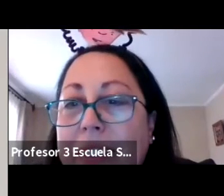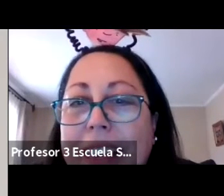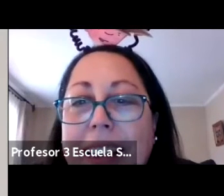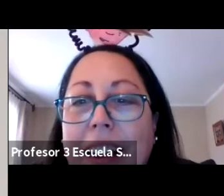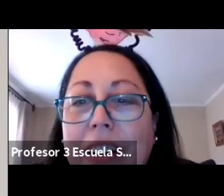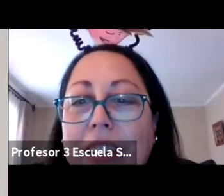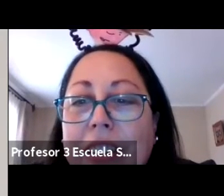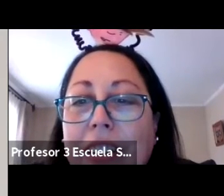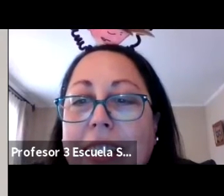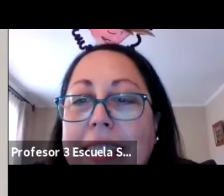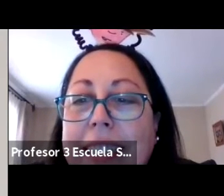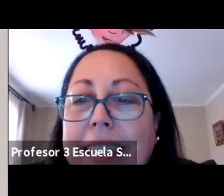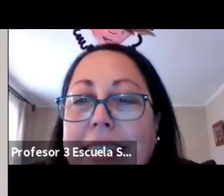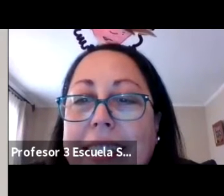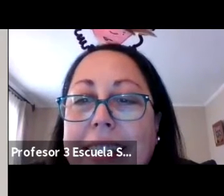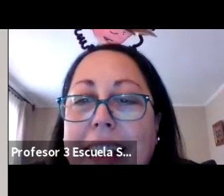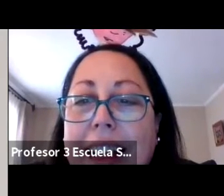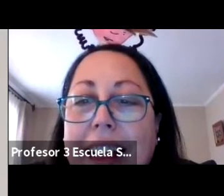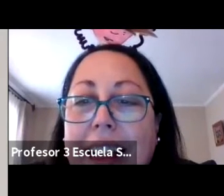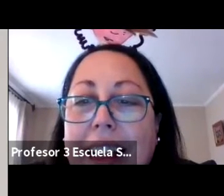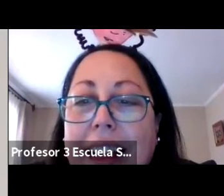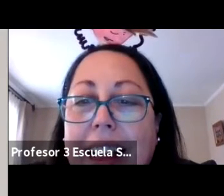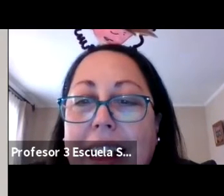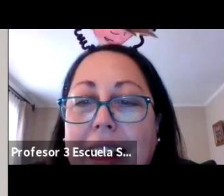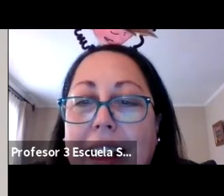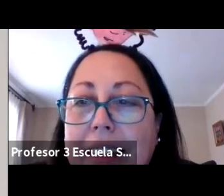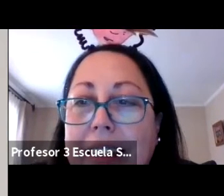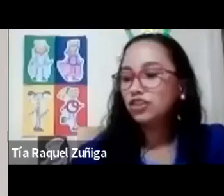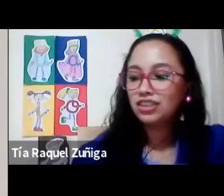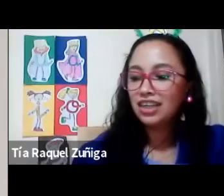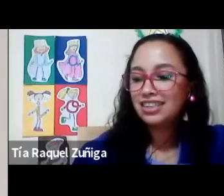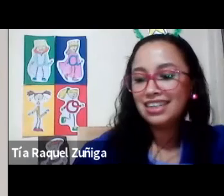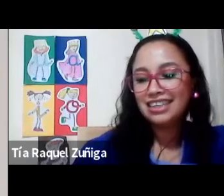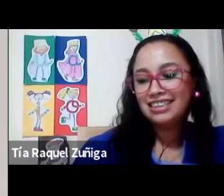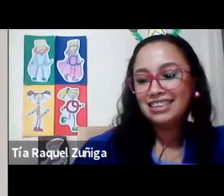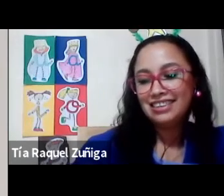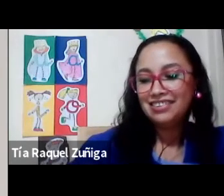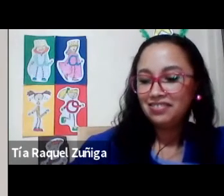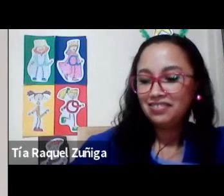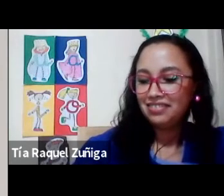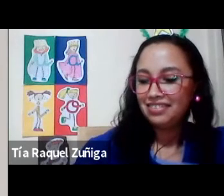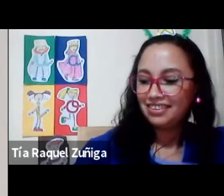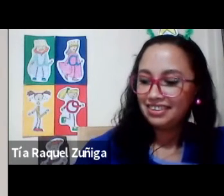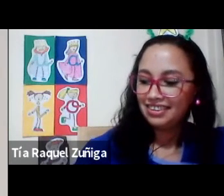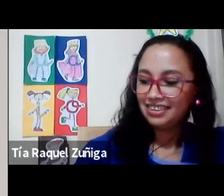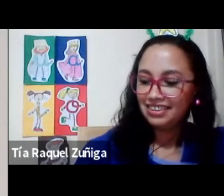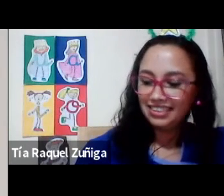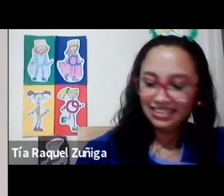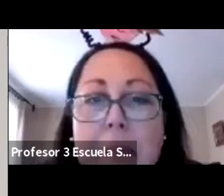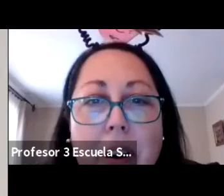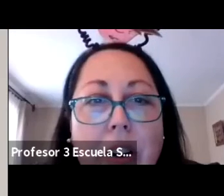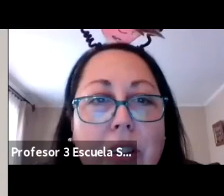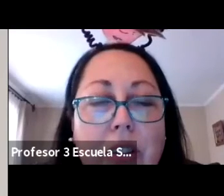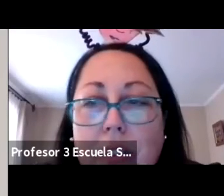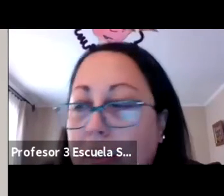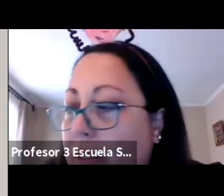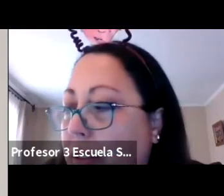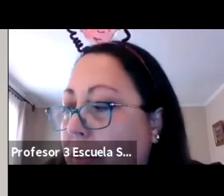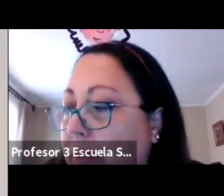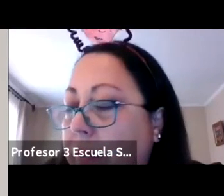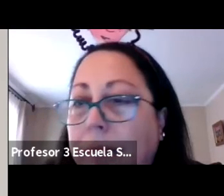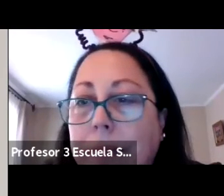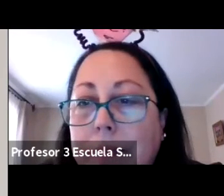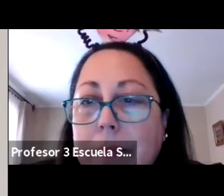Bien. Muy bien, Alonso. ¿Quién sigue, tía? Alonso Sánchez. El Aloncito Sánchez,